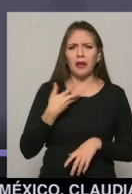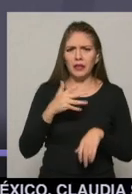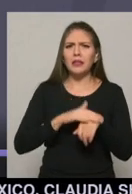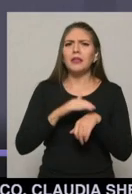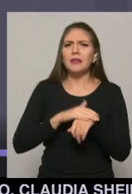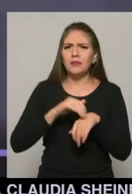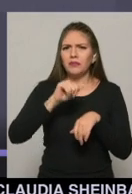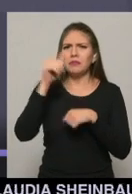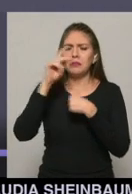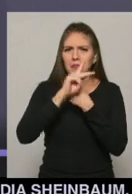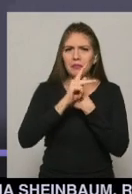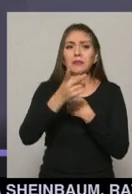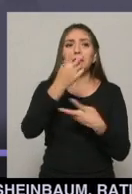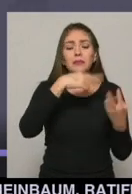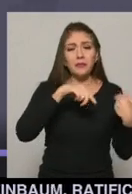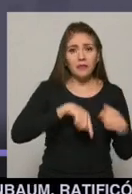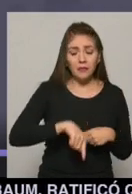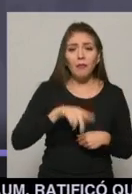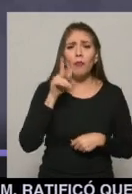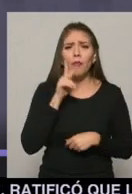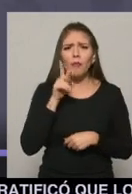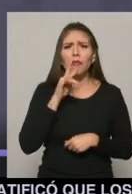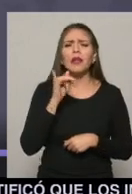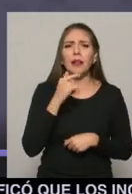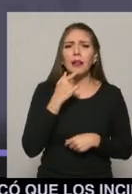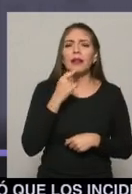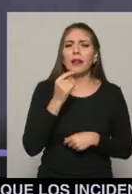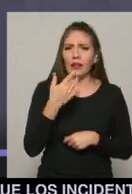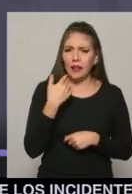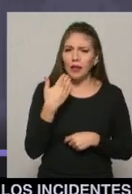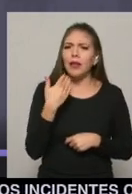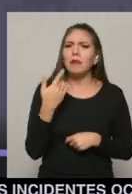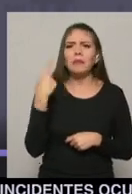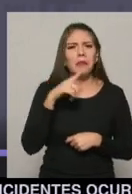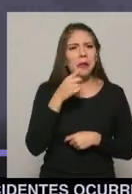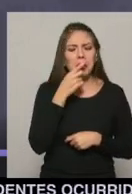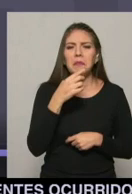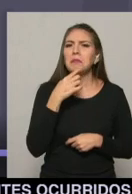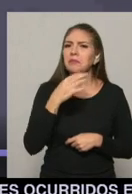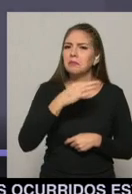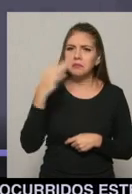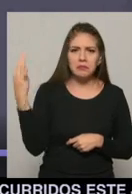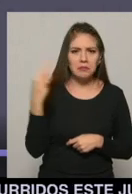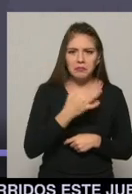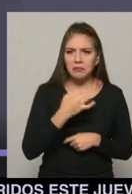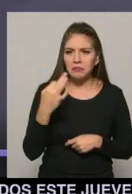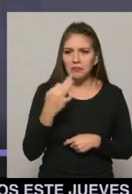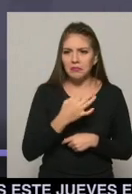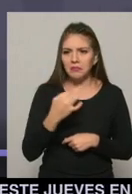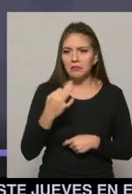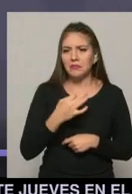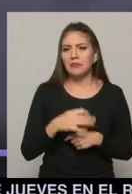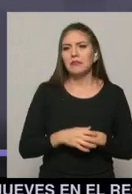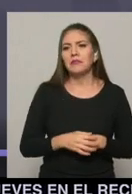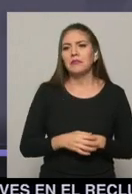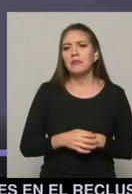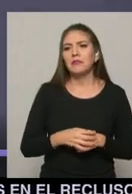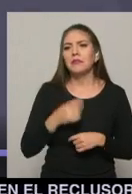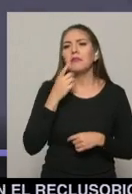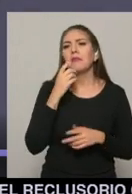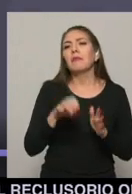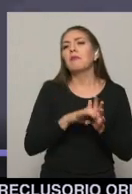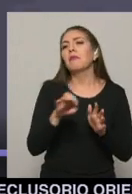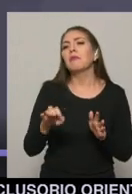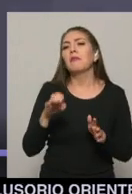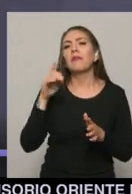lo prueban y sí les pica, sí, pero dicen que sabe delicioso. Quizá no lo vuelvan a probar a su regreso a sus